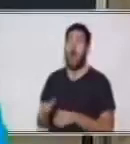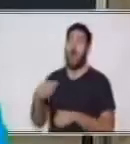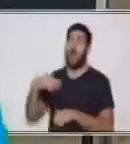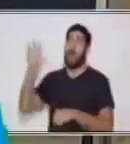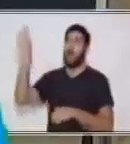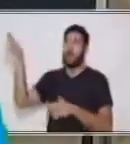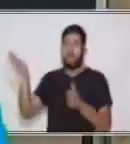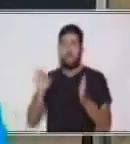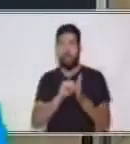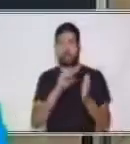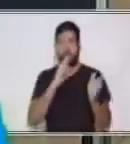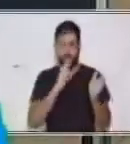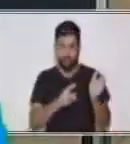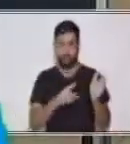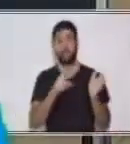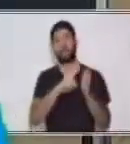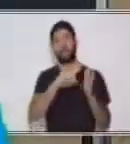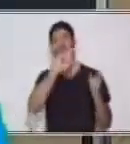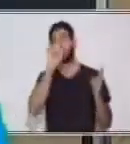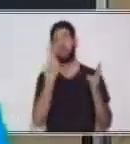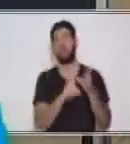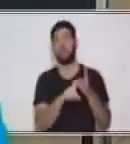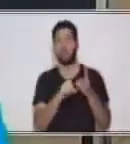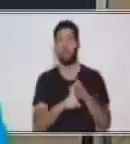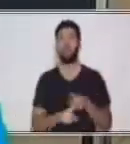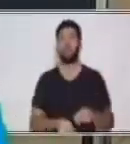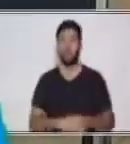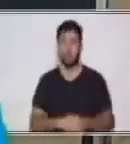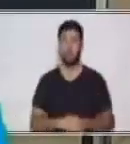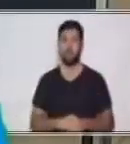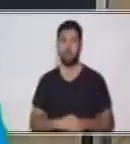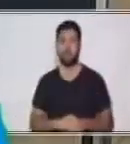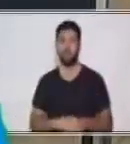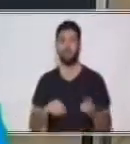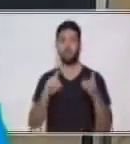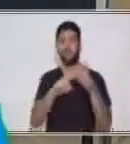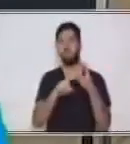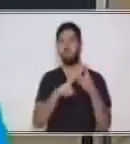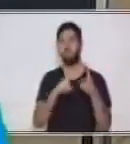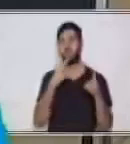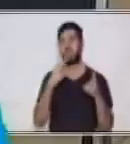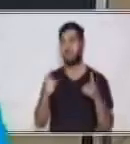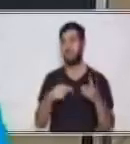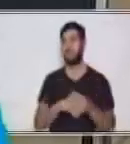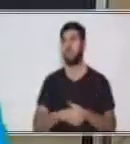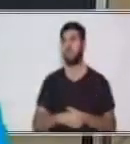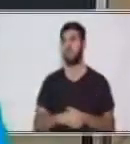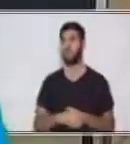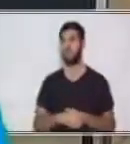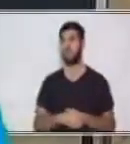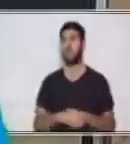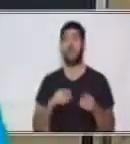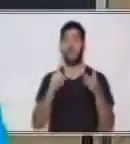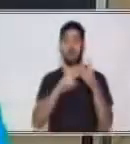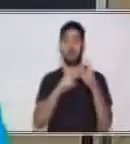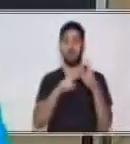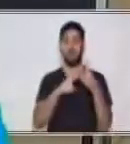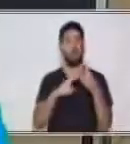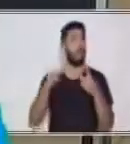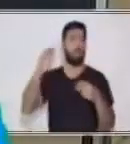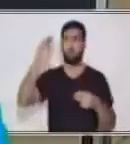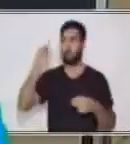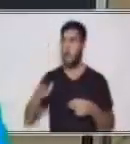entonces la siguiente pregunta que debemos de responder es, ¿cuál es la profesión con menos